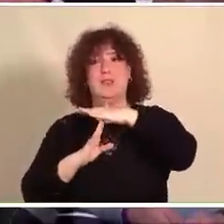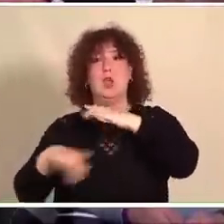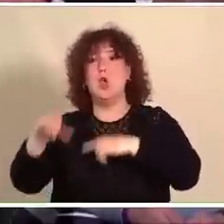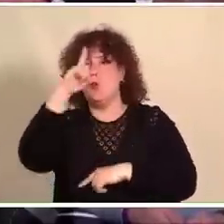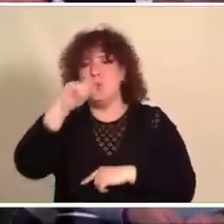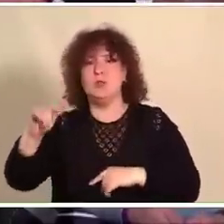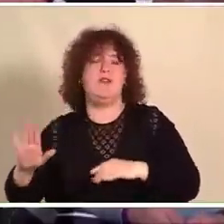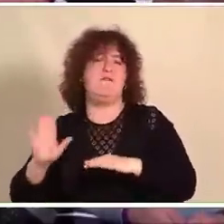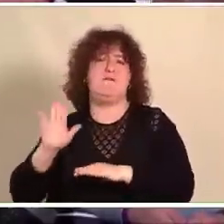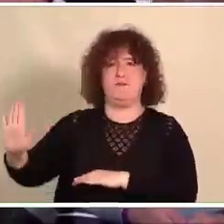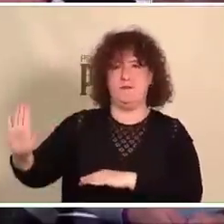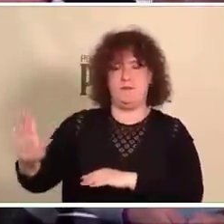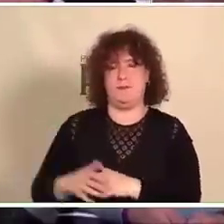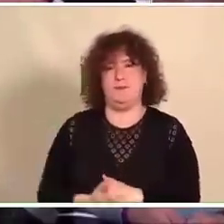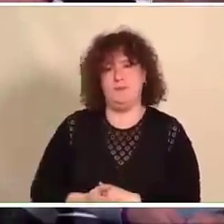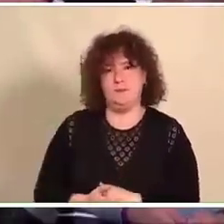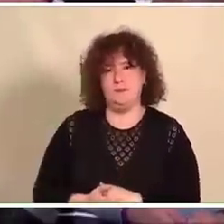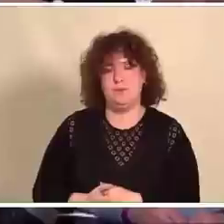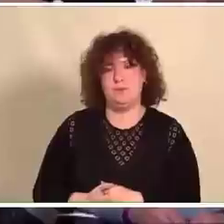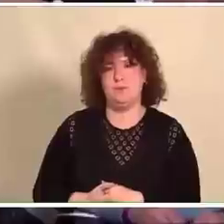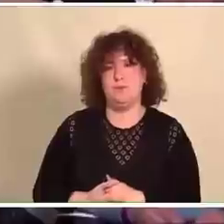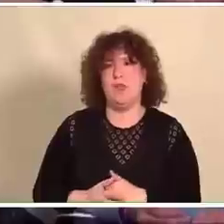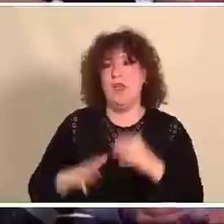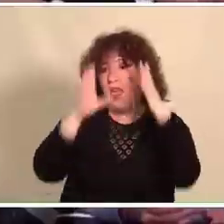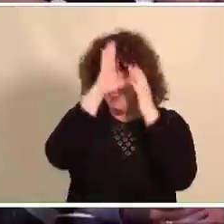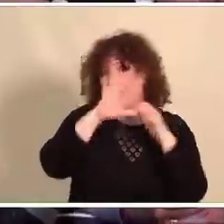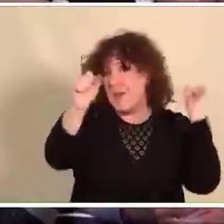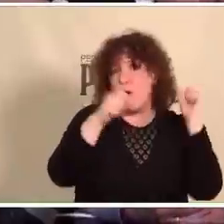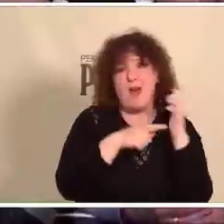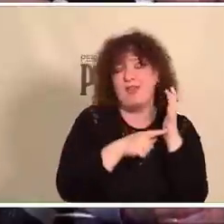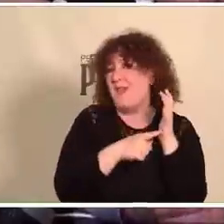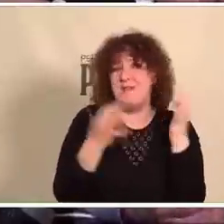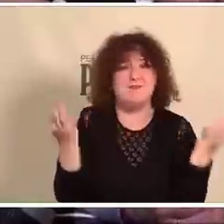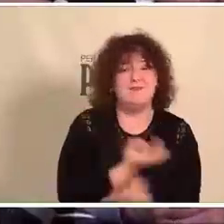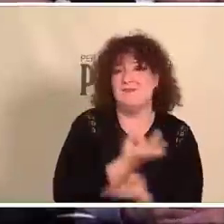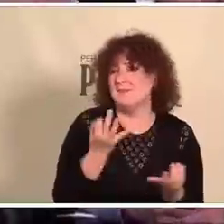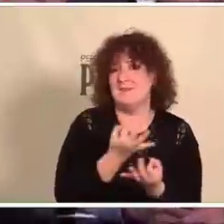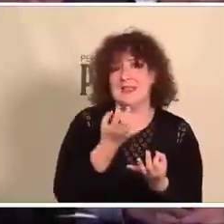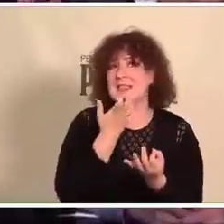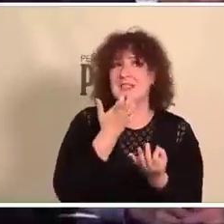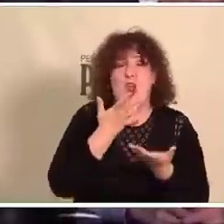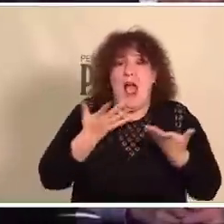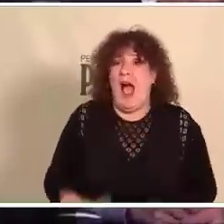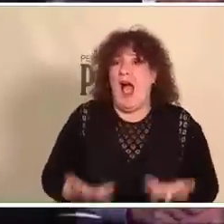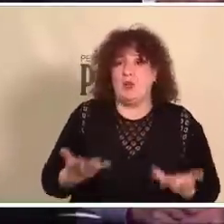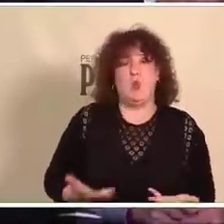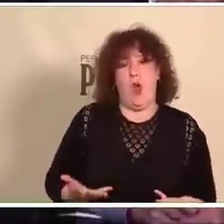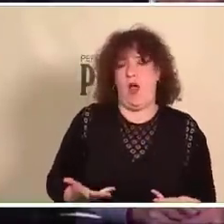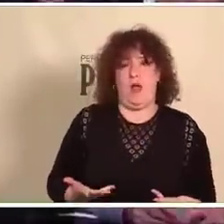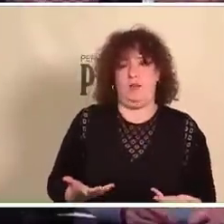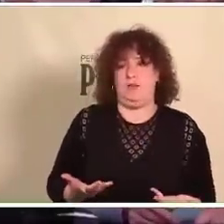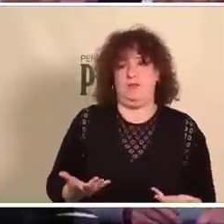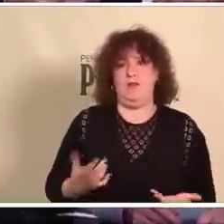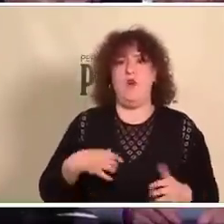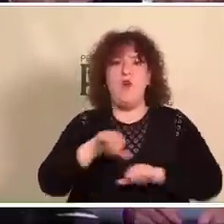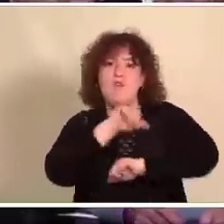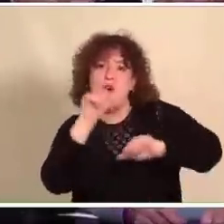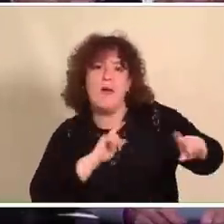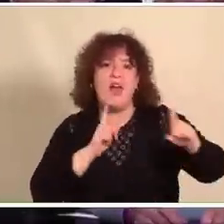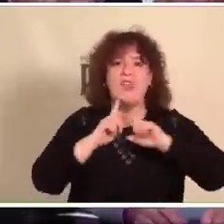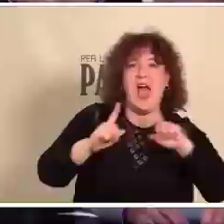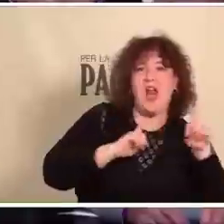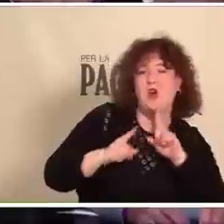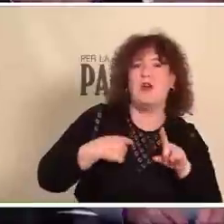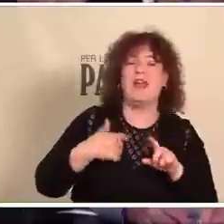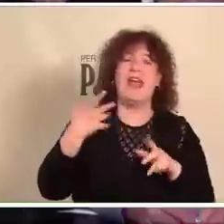Putin apostar por las vías diplomáticas es la traducción contemporánea a nuestras a nuestras vías del